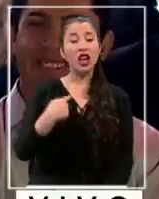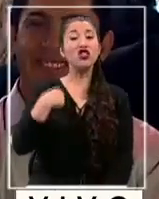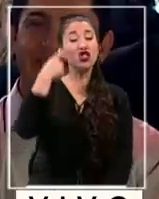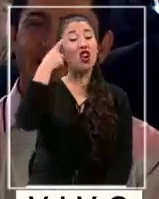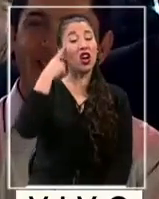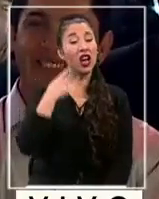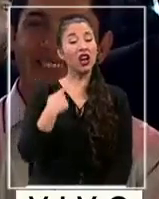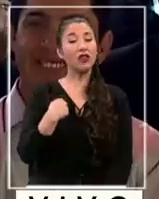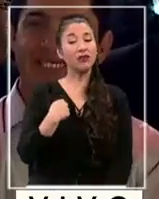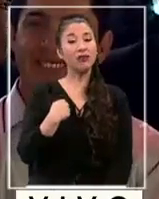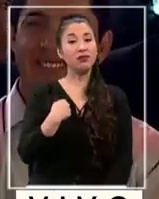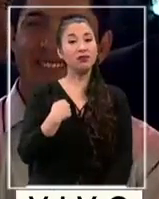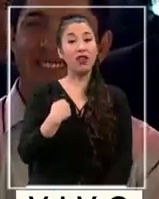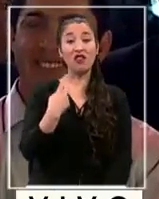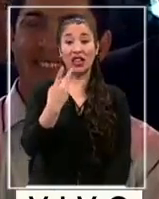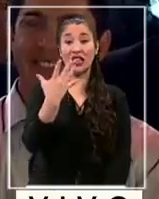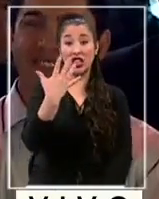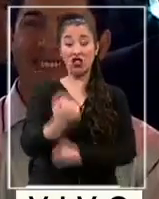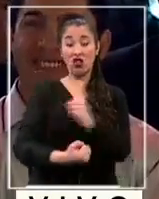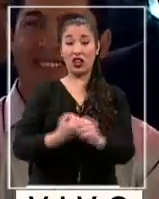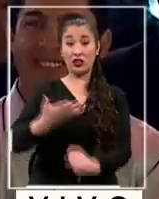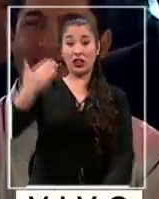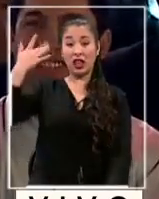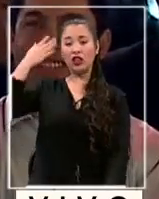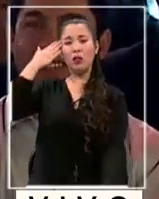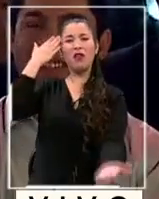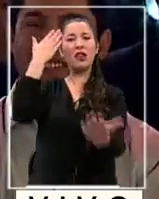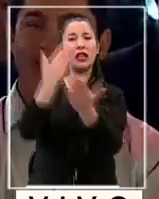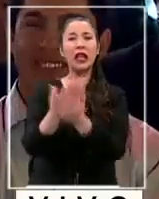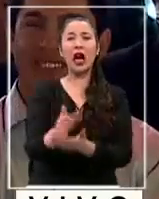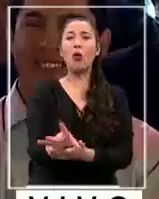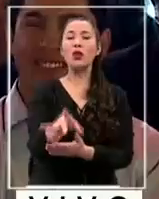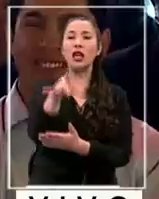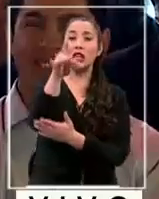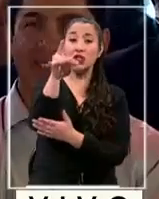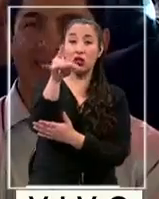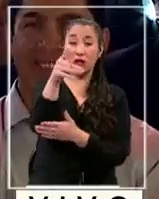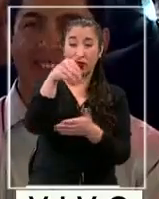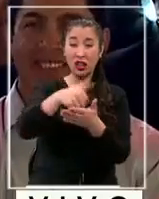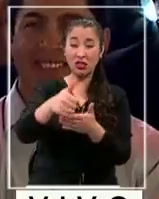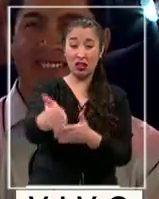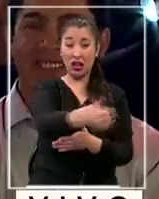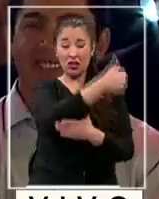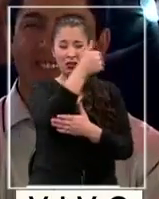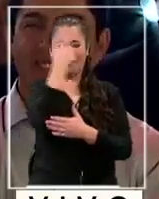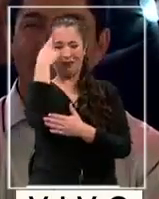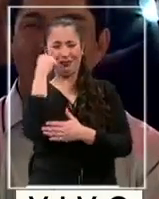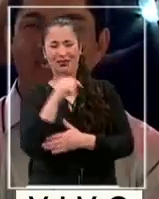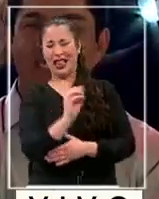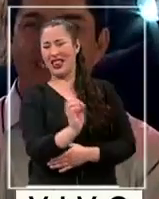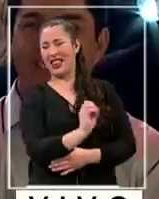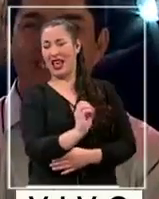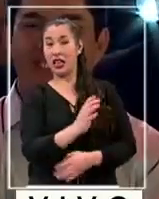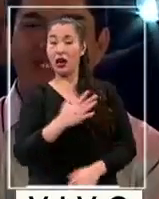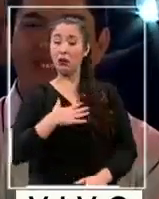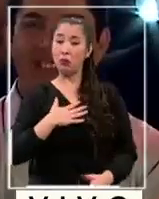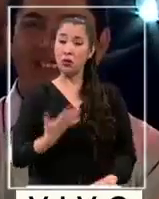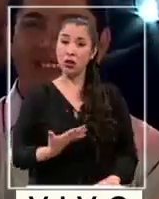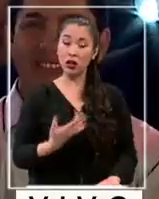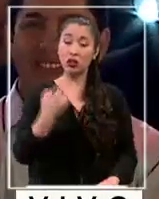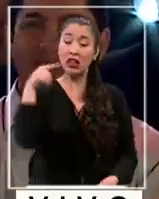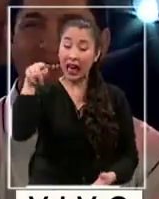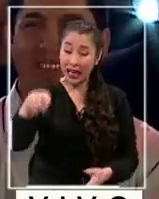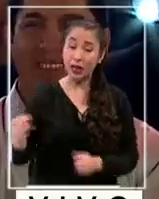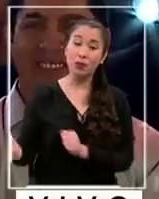que hace 25 años me enfrenté a una elección que nadie creía en mí, donde me